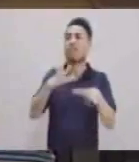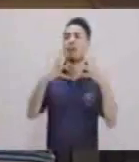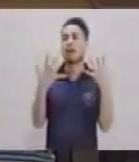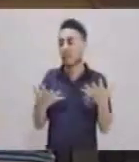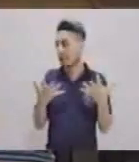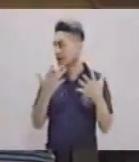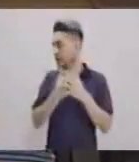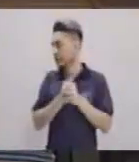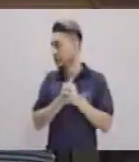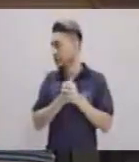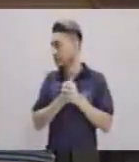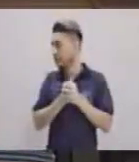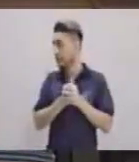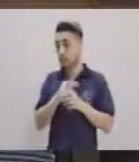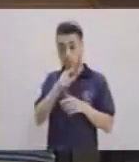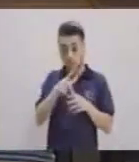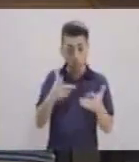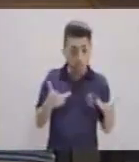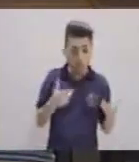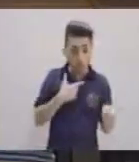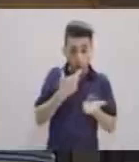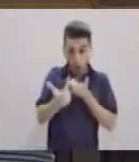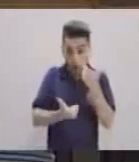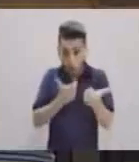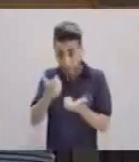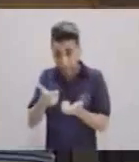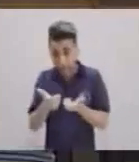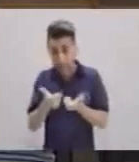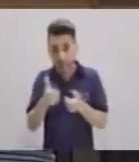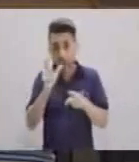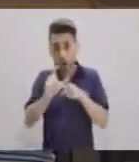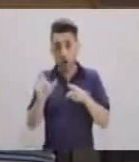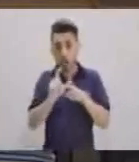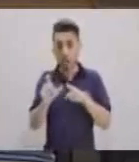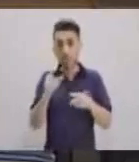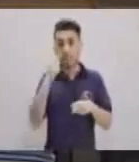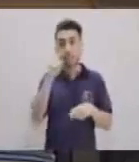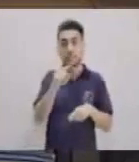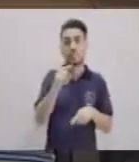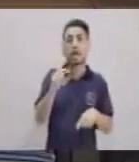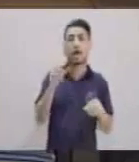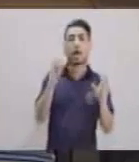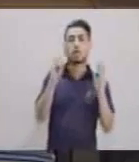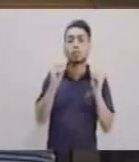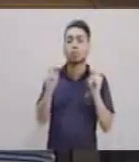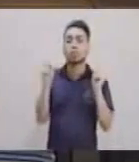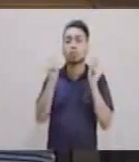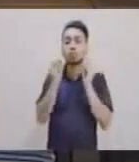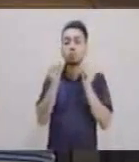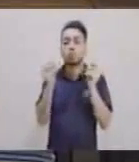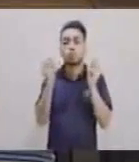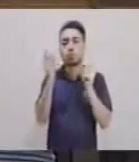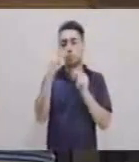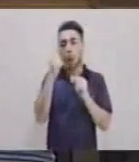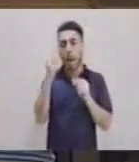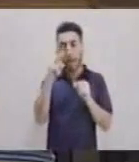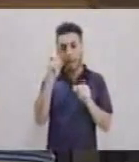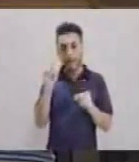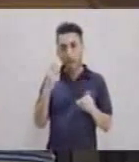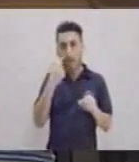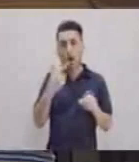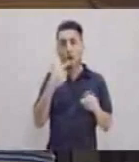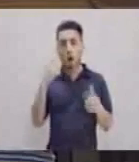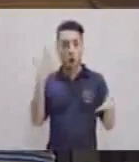que en los lugares donde usted pueda adquirir este producto, seleccione pieles que sean suaves y que sean de tono